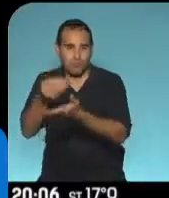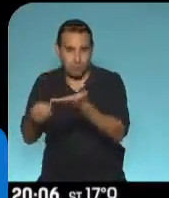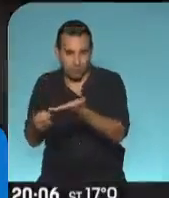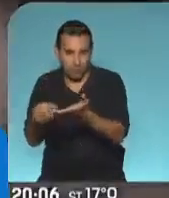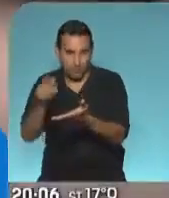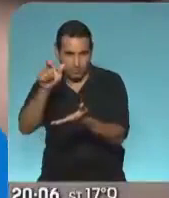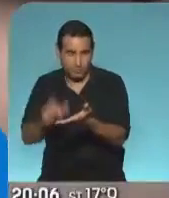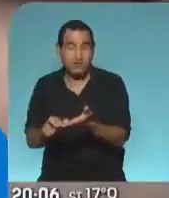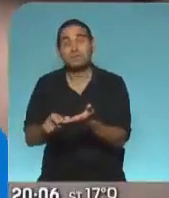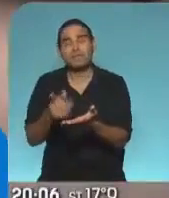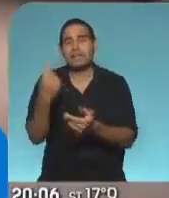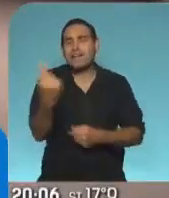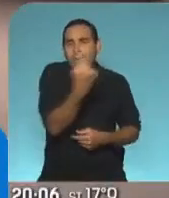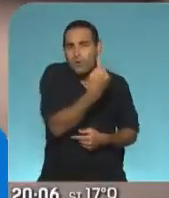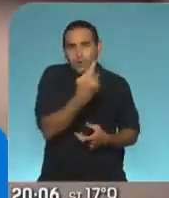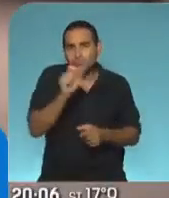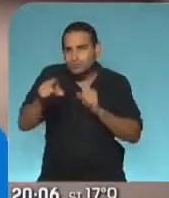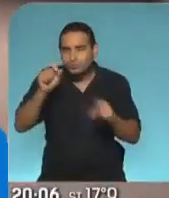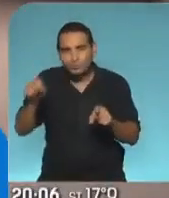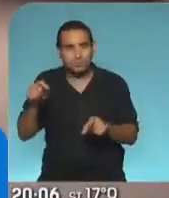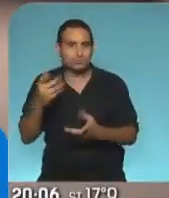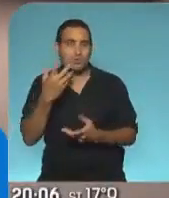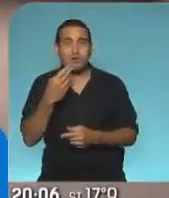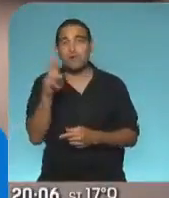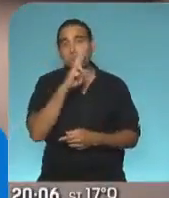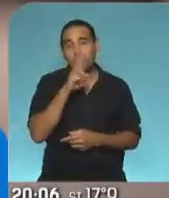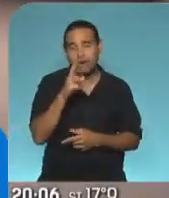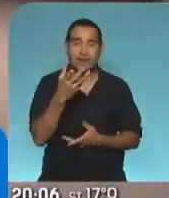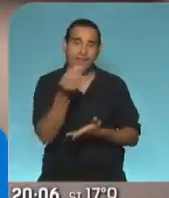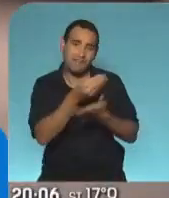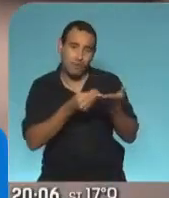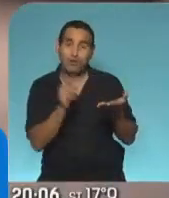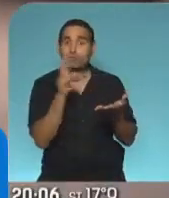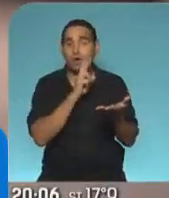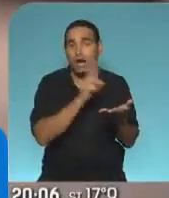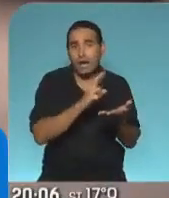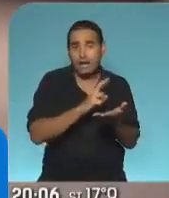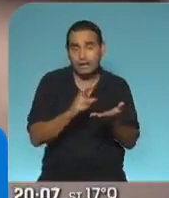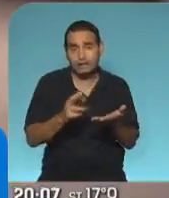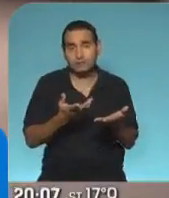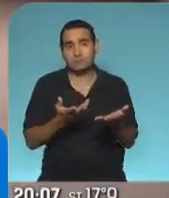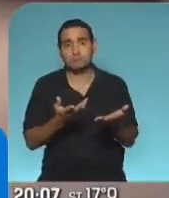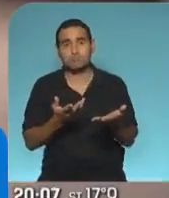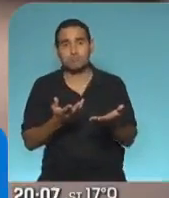Entonces, a cada uno me parece que le cayó bien. Las chicas dibujaron chicas.